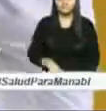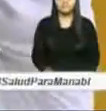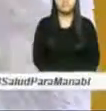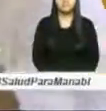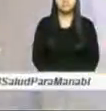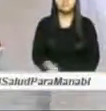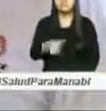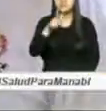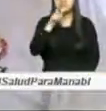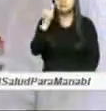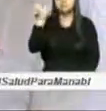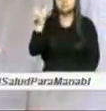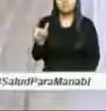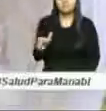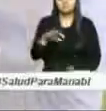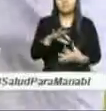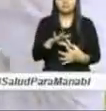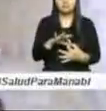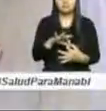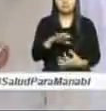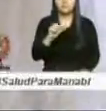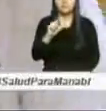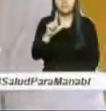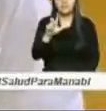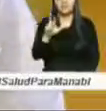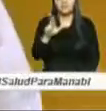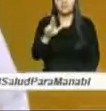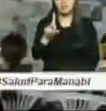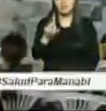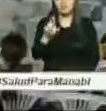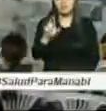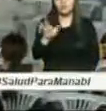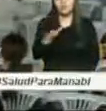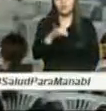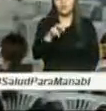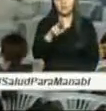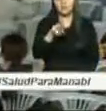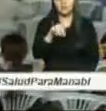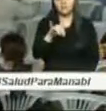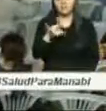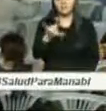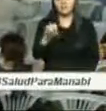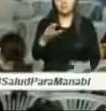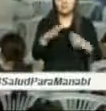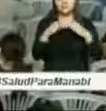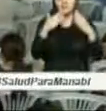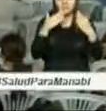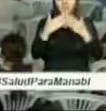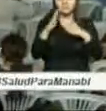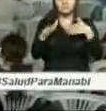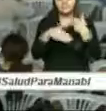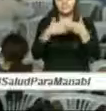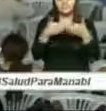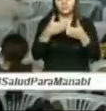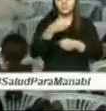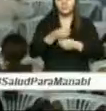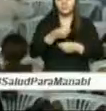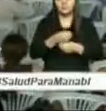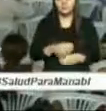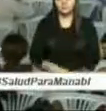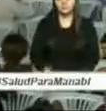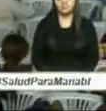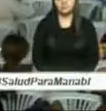está dirigido por nuestro compañero Salvador Jaramillo. Muchas gracias, Salvador, y muchas gracias a todo tu equipo.